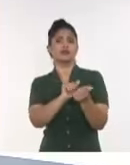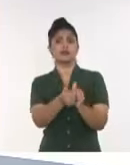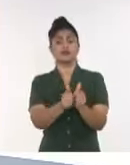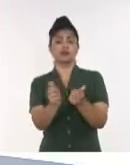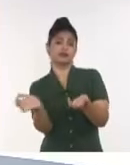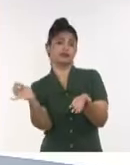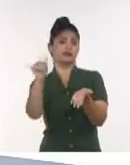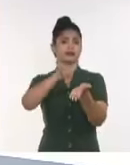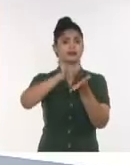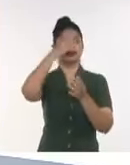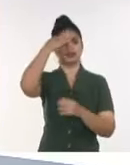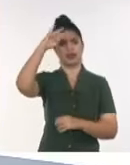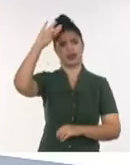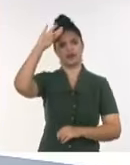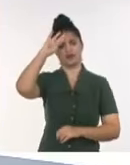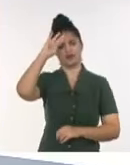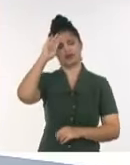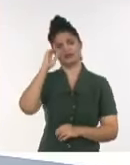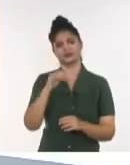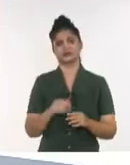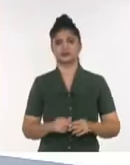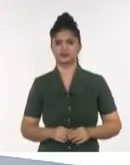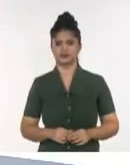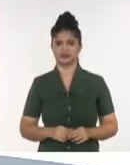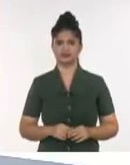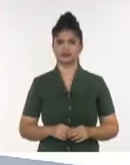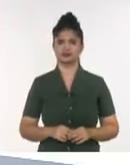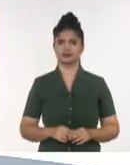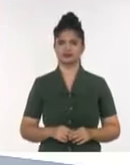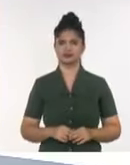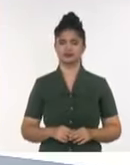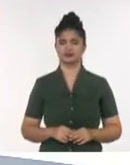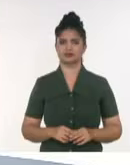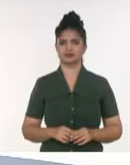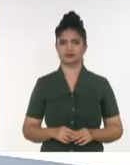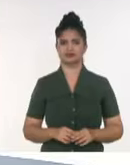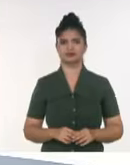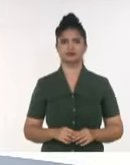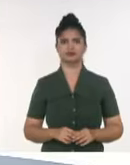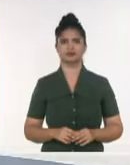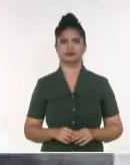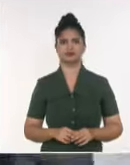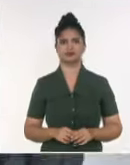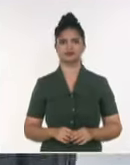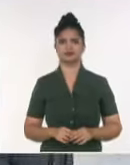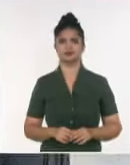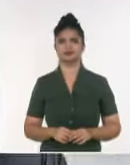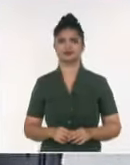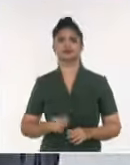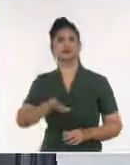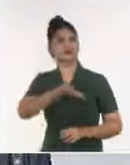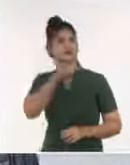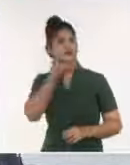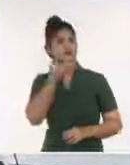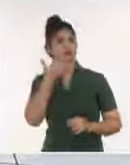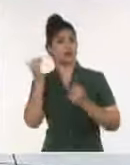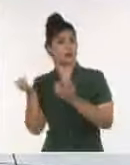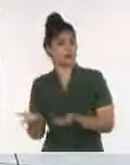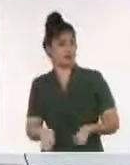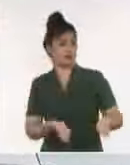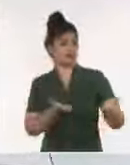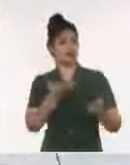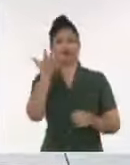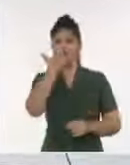dignamente a Cuba en los Juegos Olímpicos de París 2024, informa Víctor Vitaliano Báez. Las palabras de bienvenida estuvieron a cargo